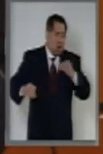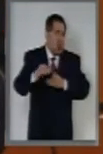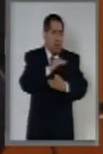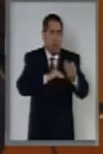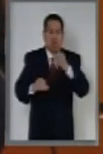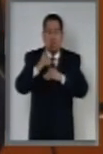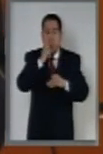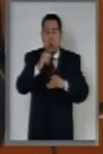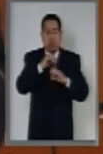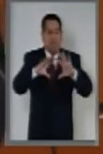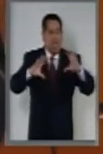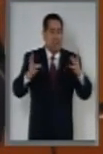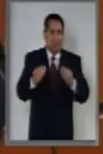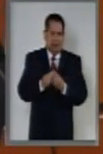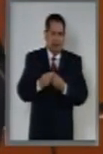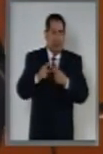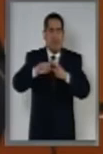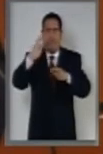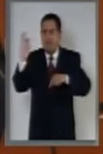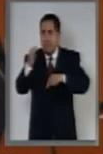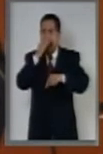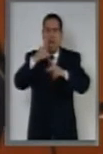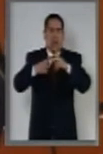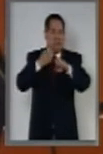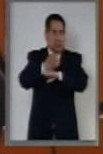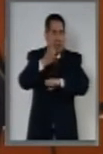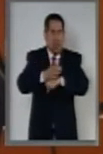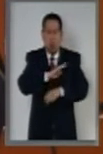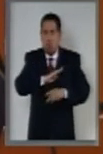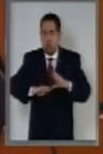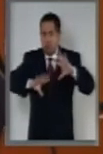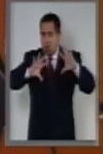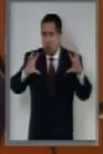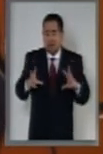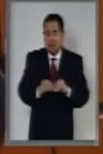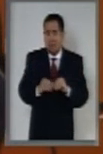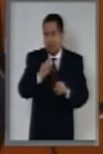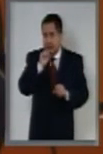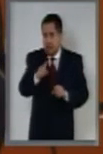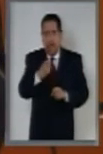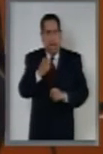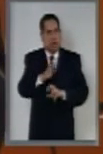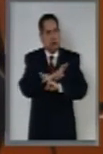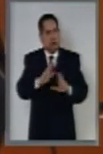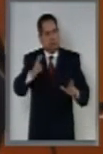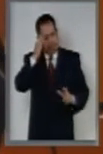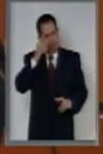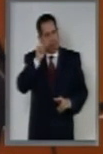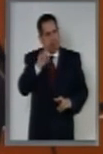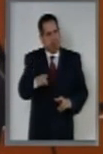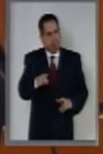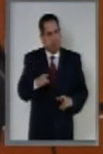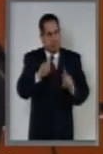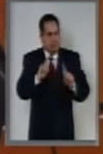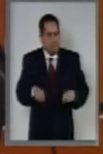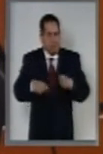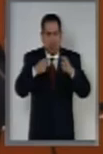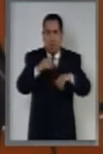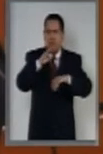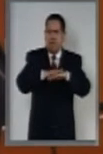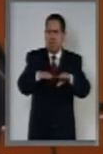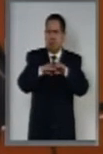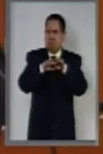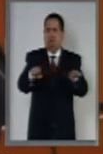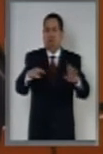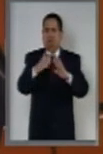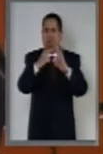de los tres órdenes de gobierno, a las cuales por fin, y eso hay que reconocerlo, se les dotará de un régimen